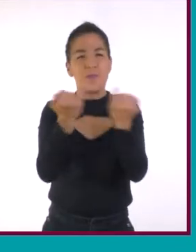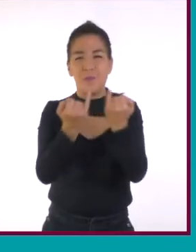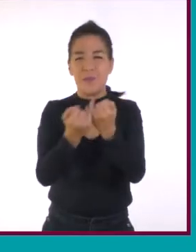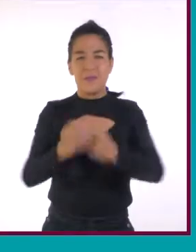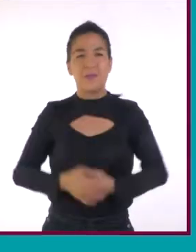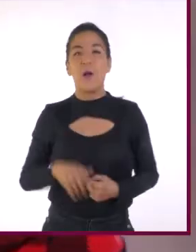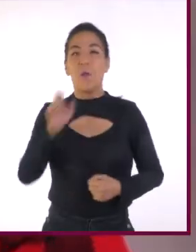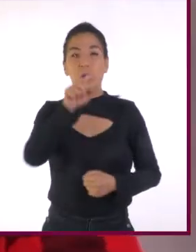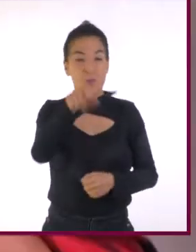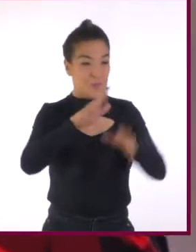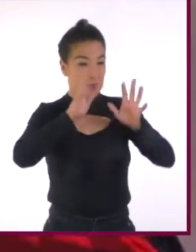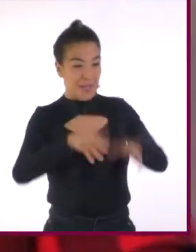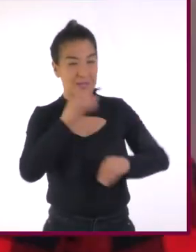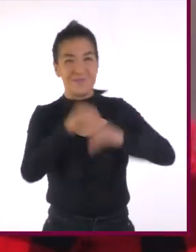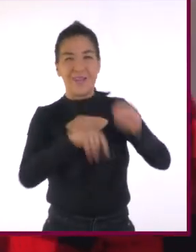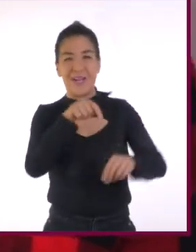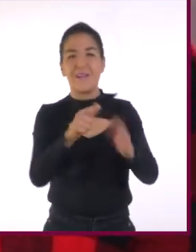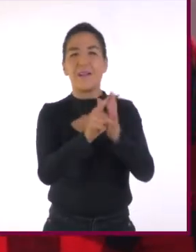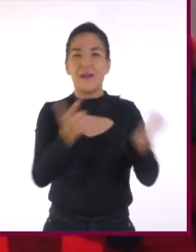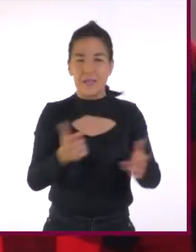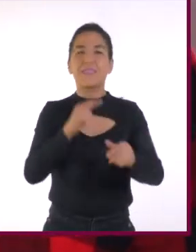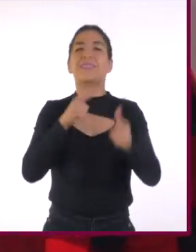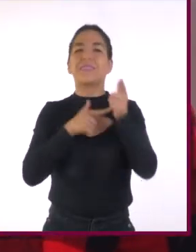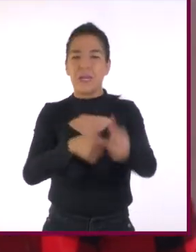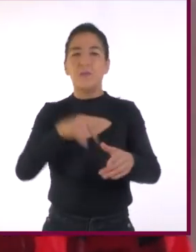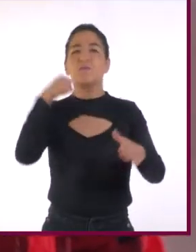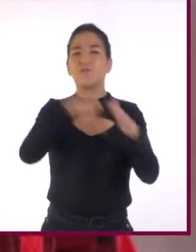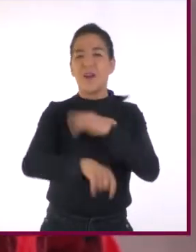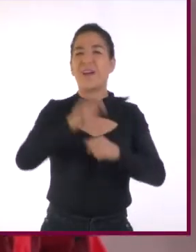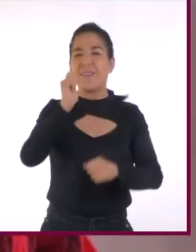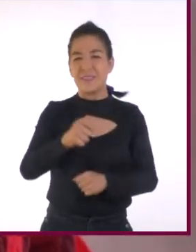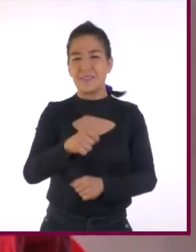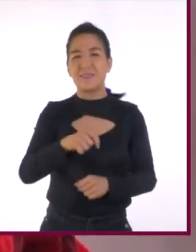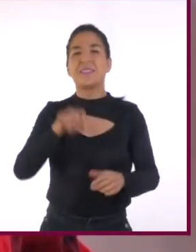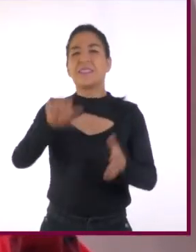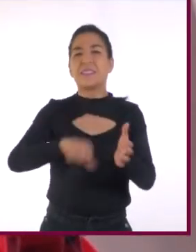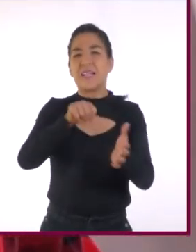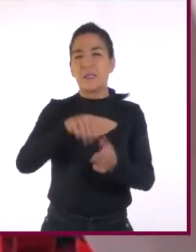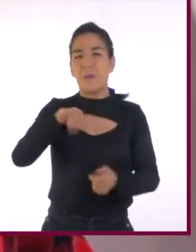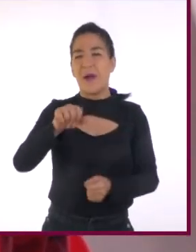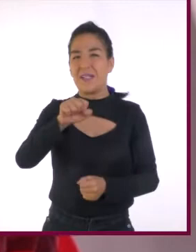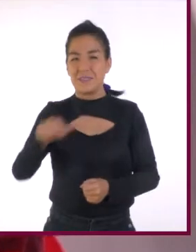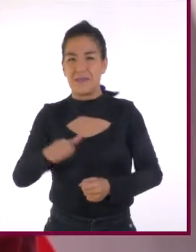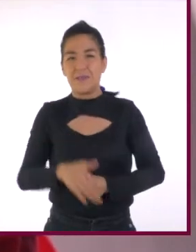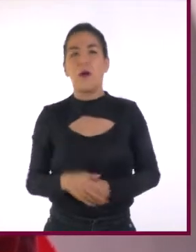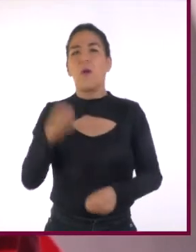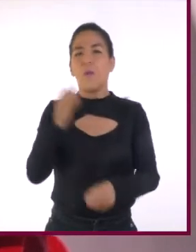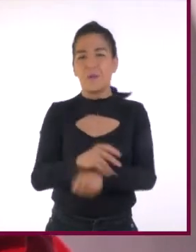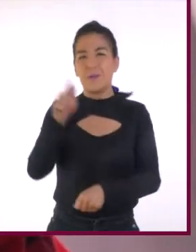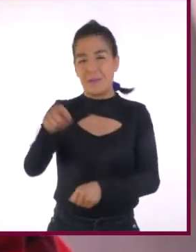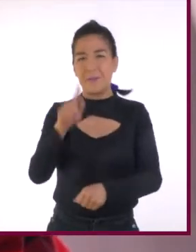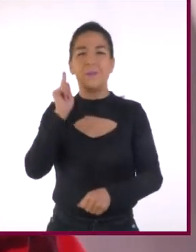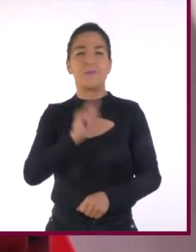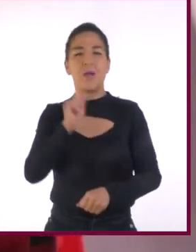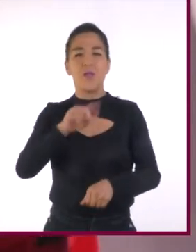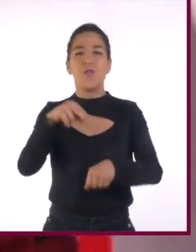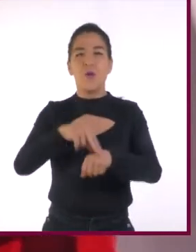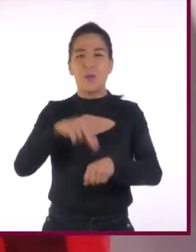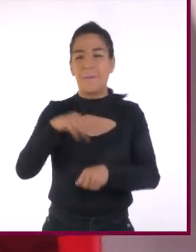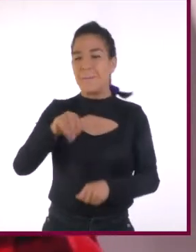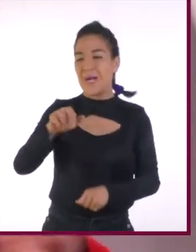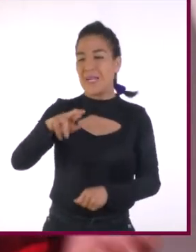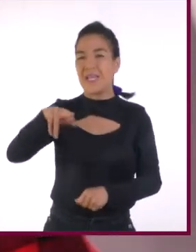forma. Una vez hecha nuestra escalera de libros, seguiremos profundizando en el concepto de centro de masa. Para eso nos